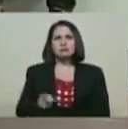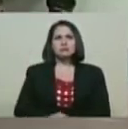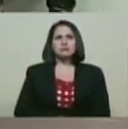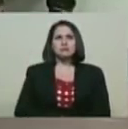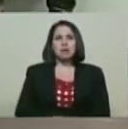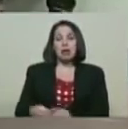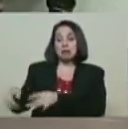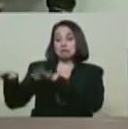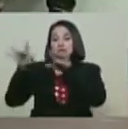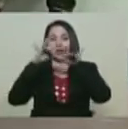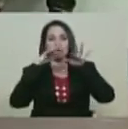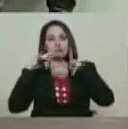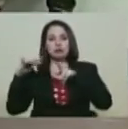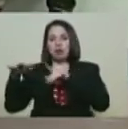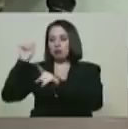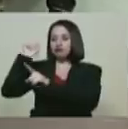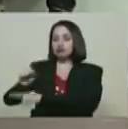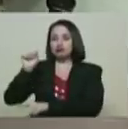manipulador,